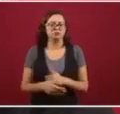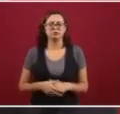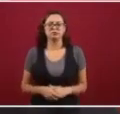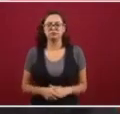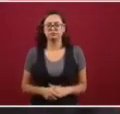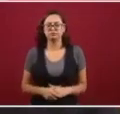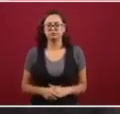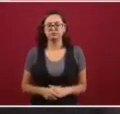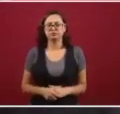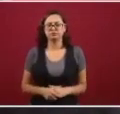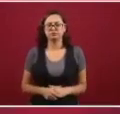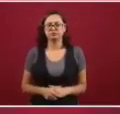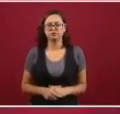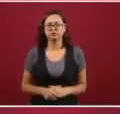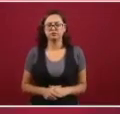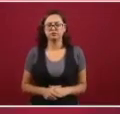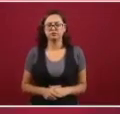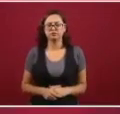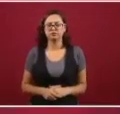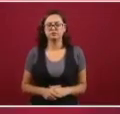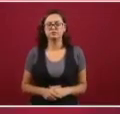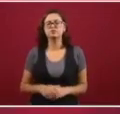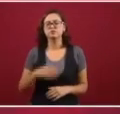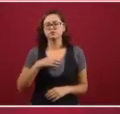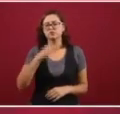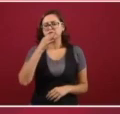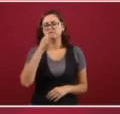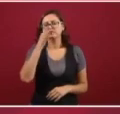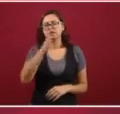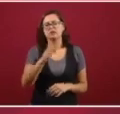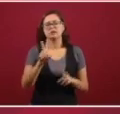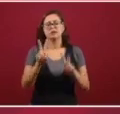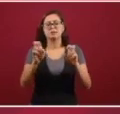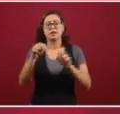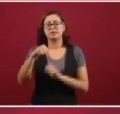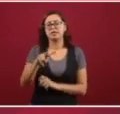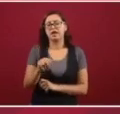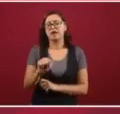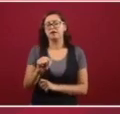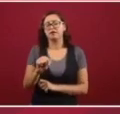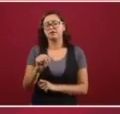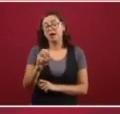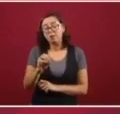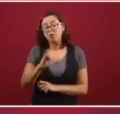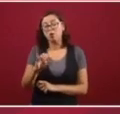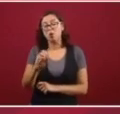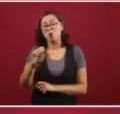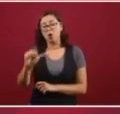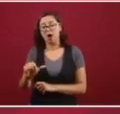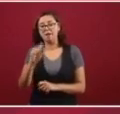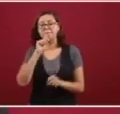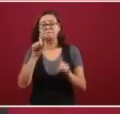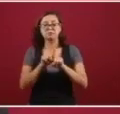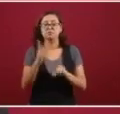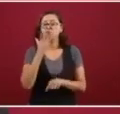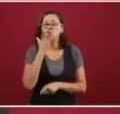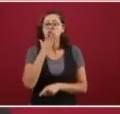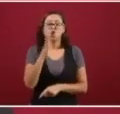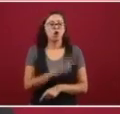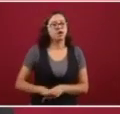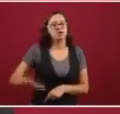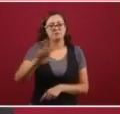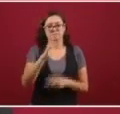yo le informo que en el caso de Navojoa, como en todo Sonora, se está apoyando a